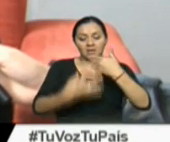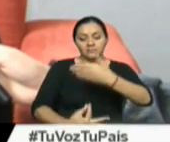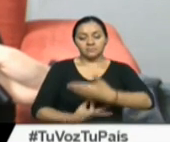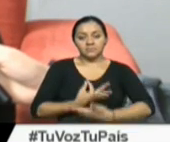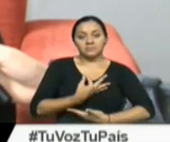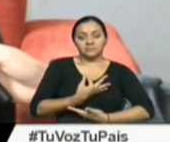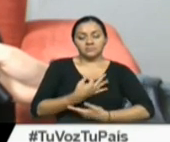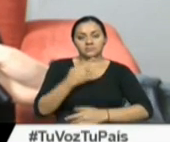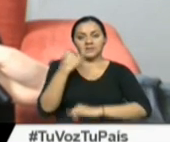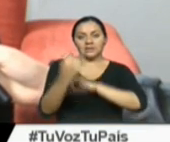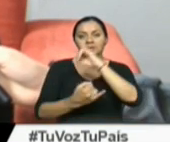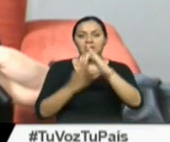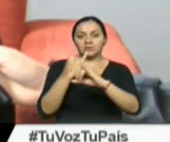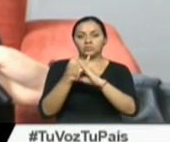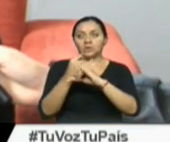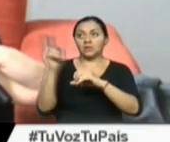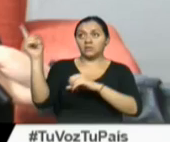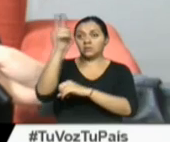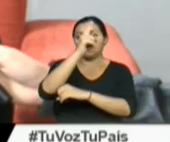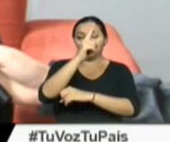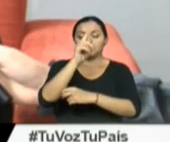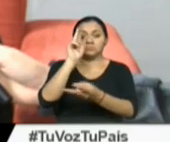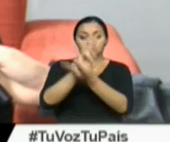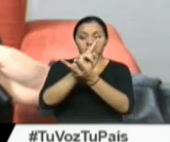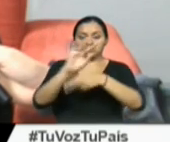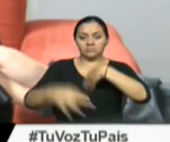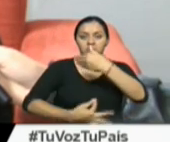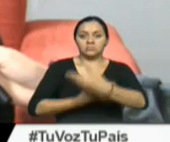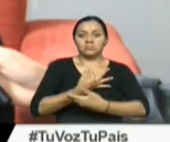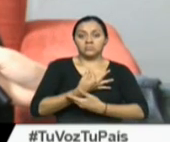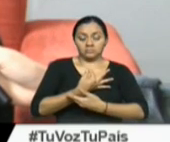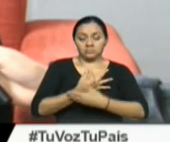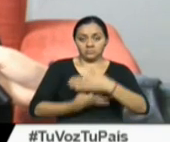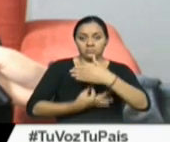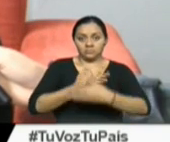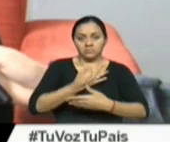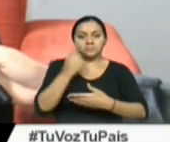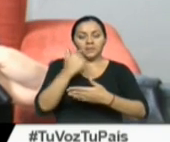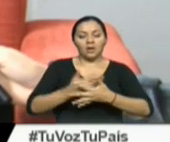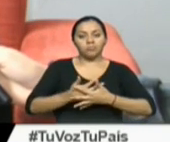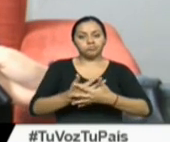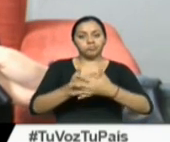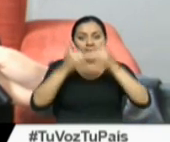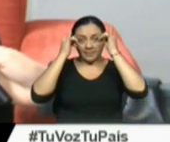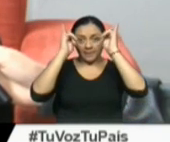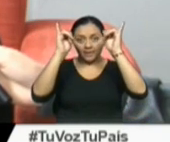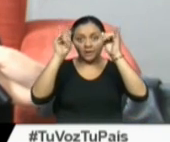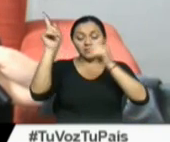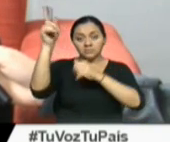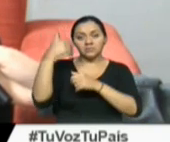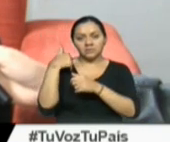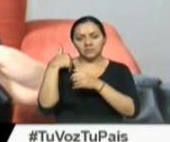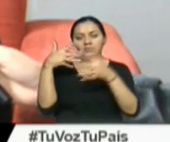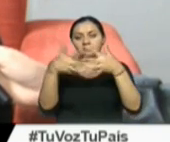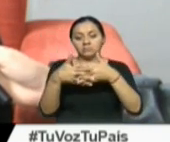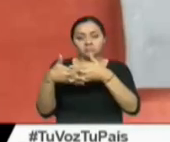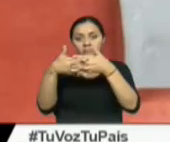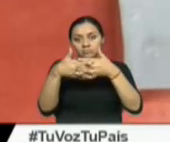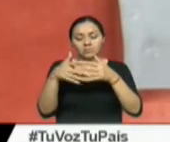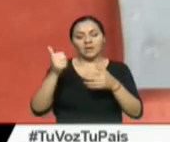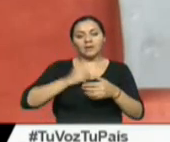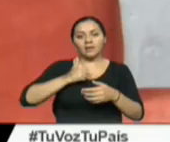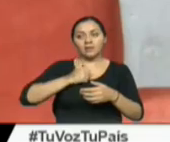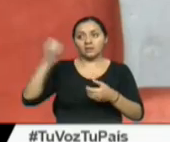toros internacionales. Normalmente son americanos o norteamericanos o canadienses. Eso nos ha llevado a tener una genética de